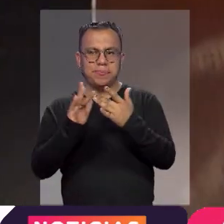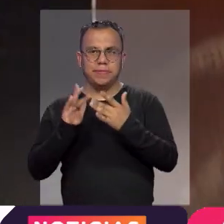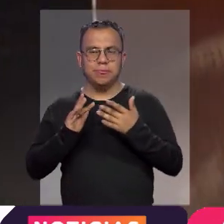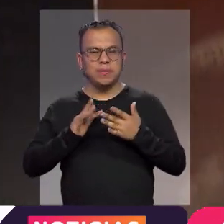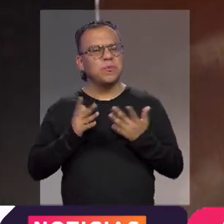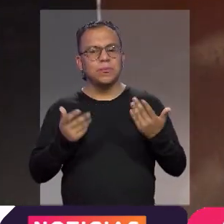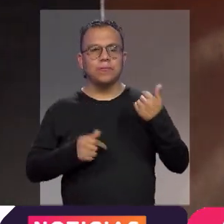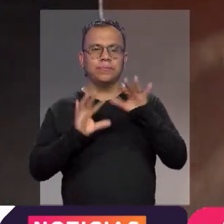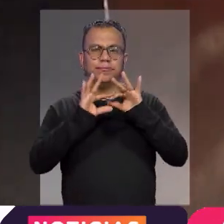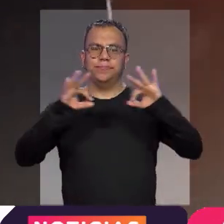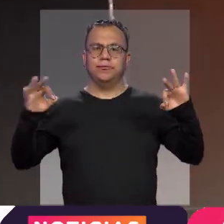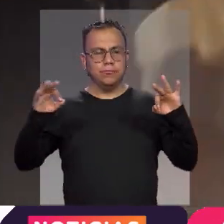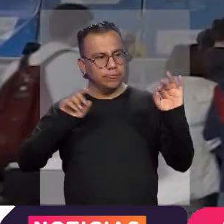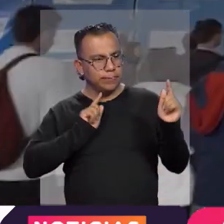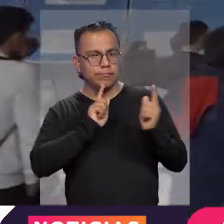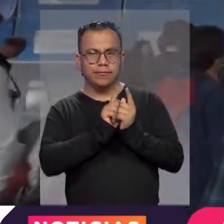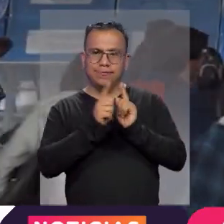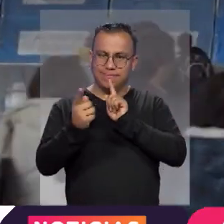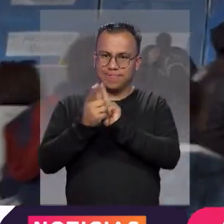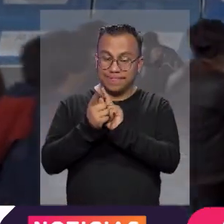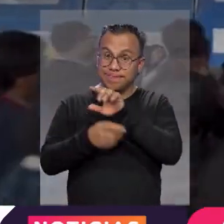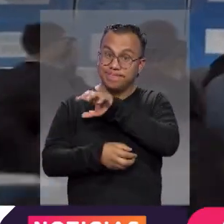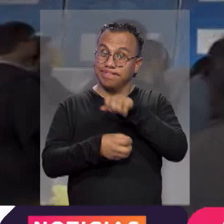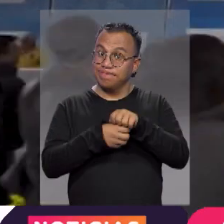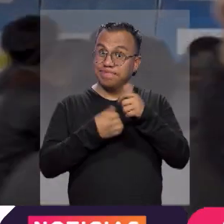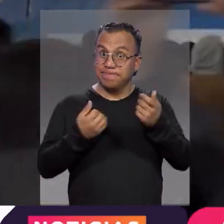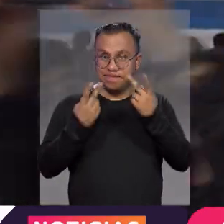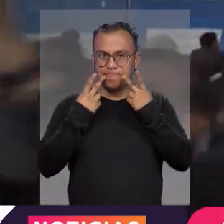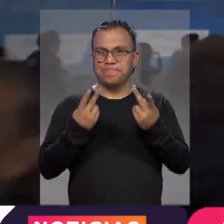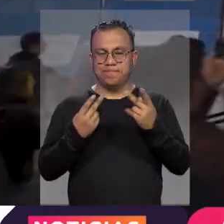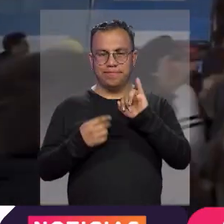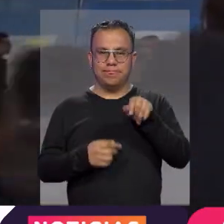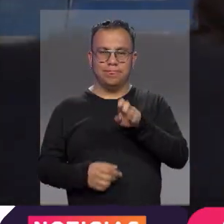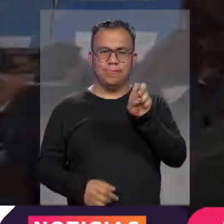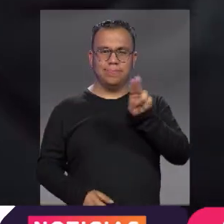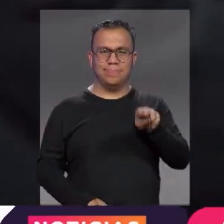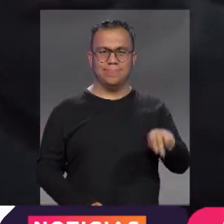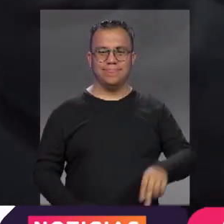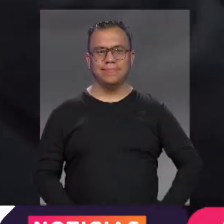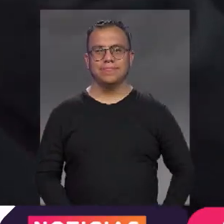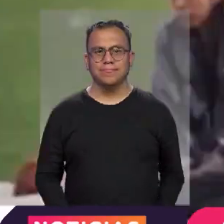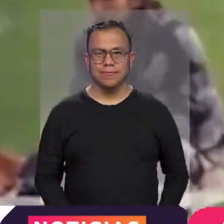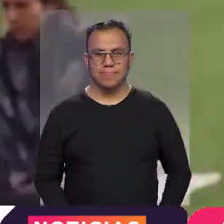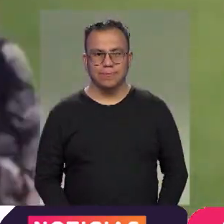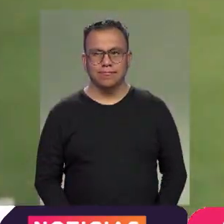jazz bajo el lema encuéntrate en el jazz ven allá al parque